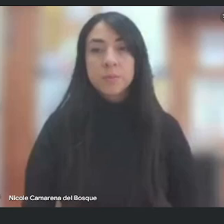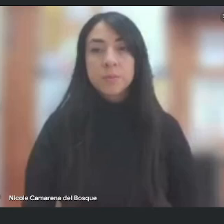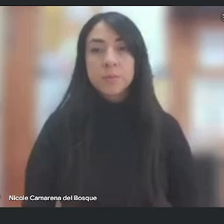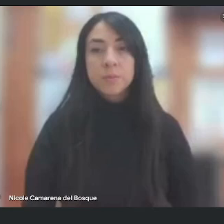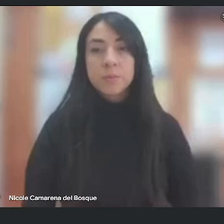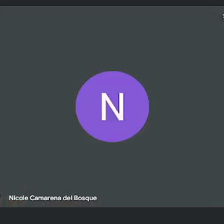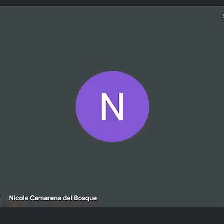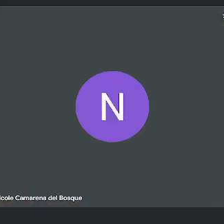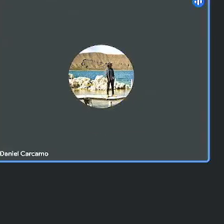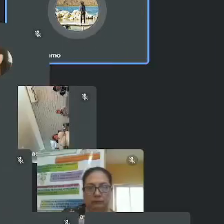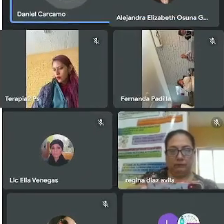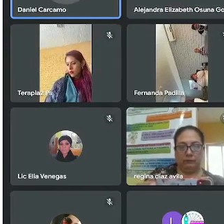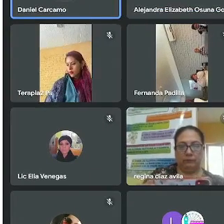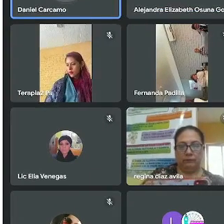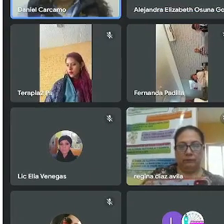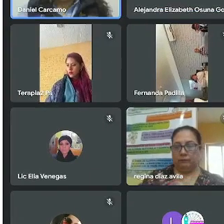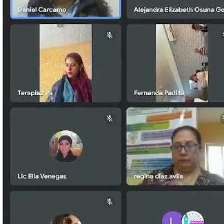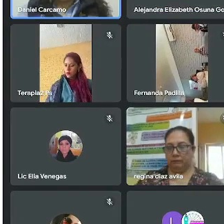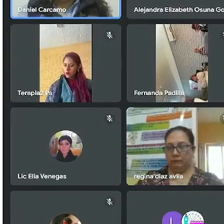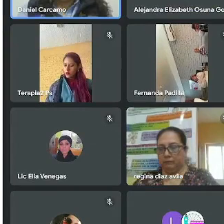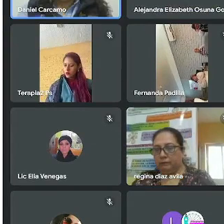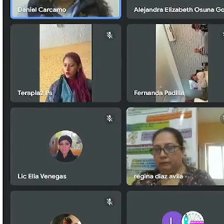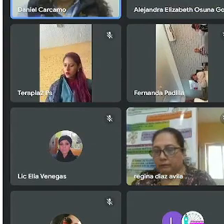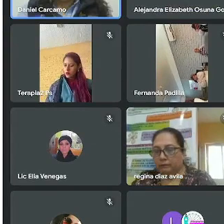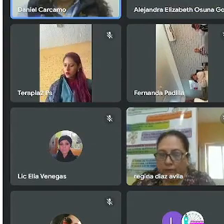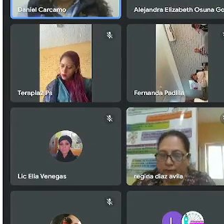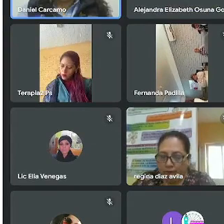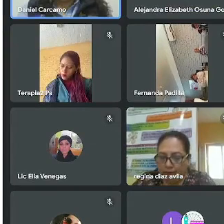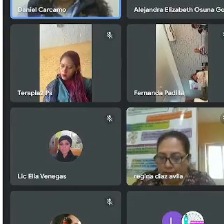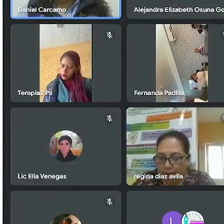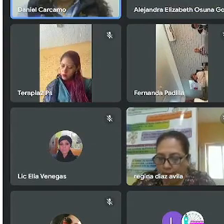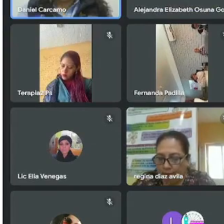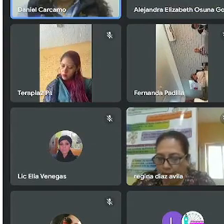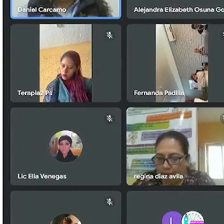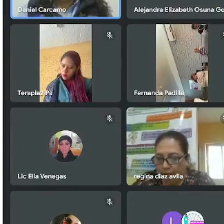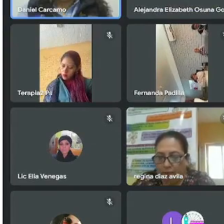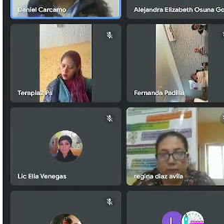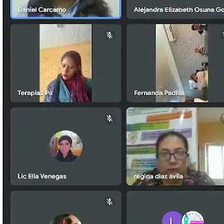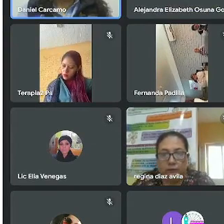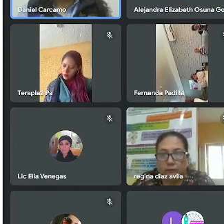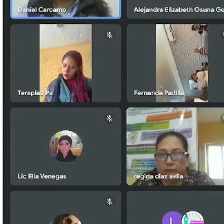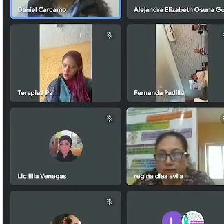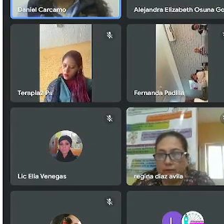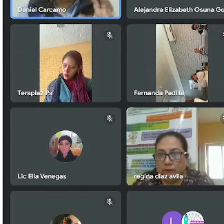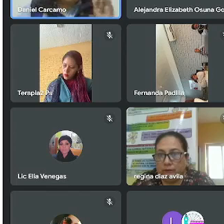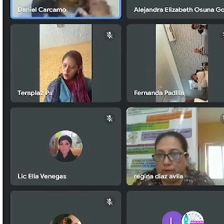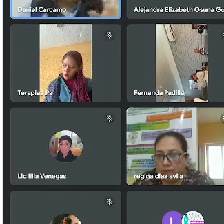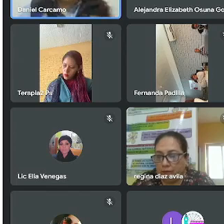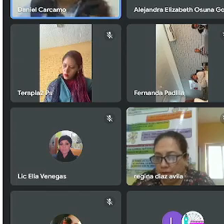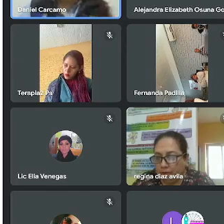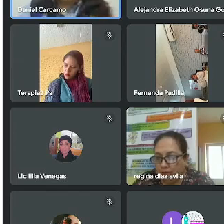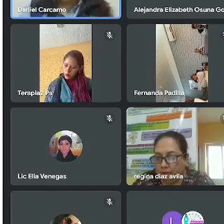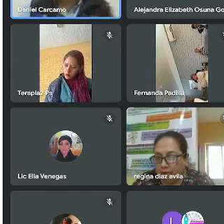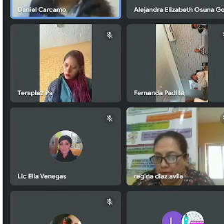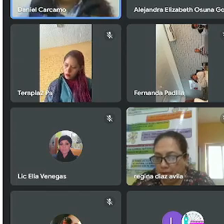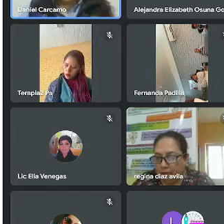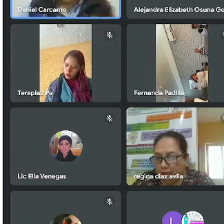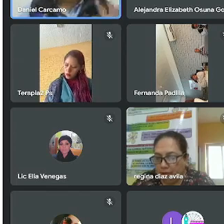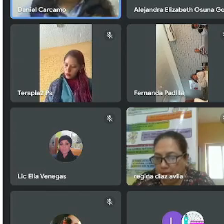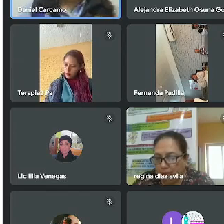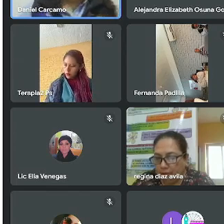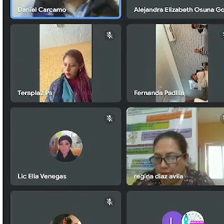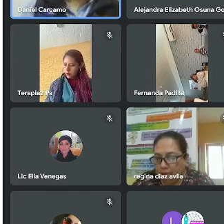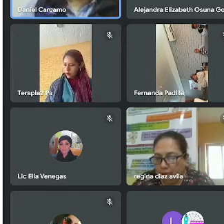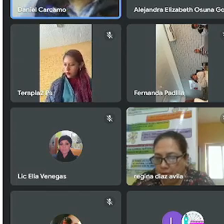sale a través del canal vaginal, porque es ese tejido que se crea